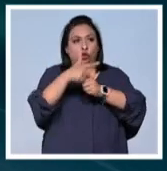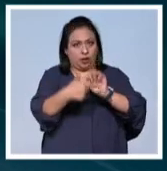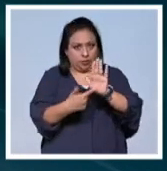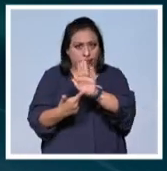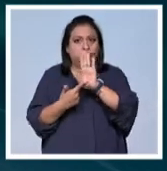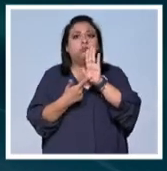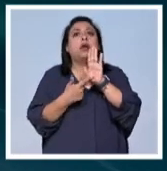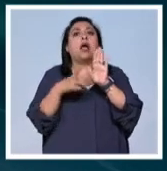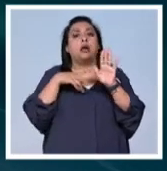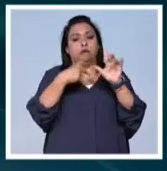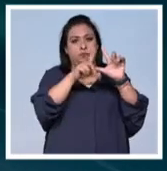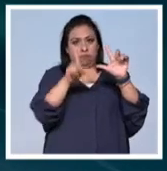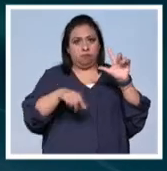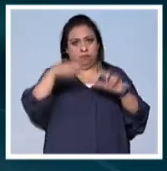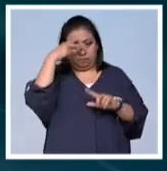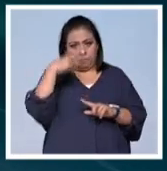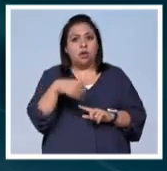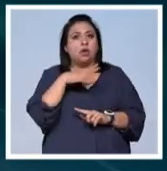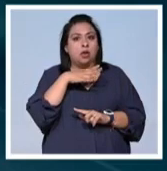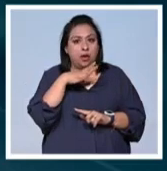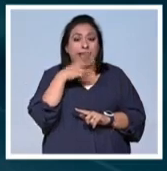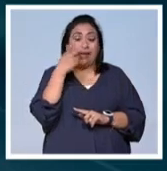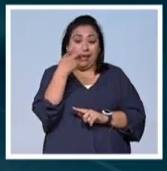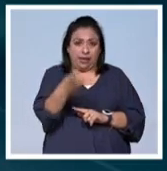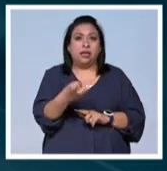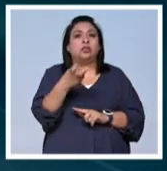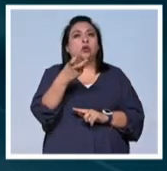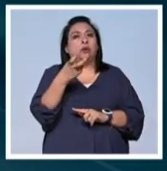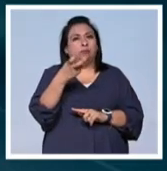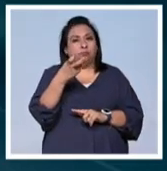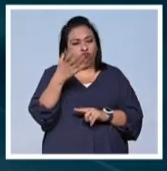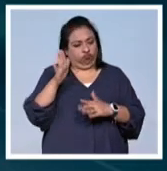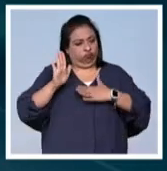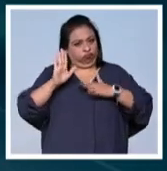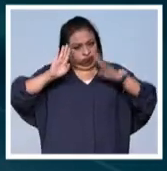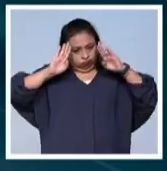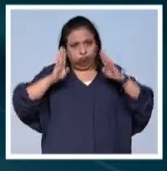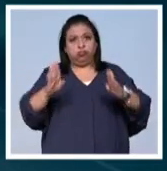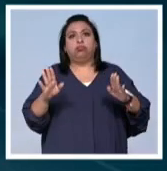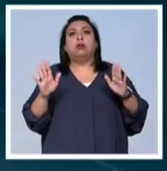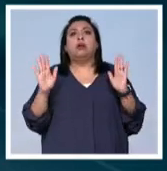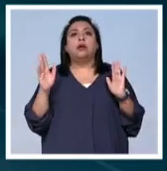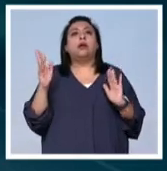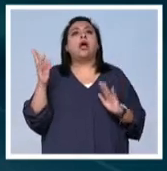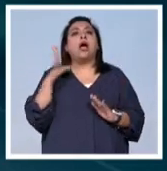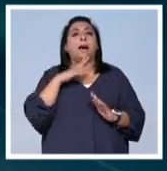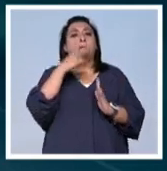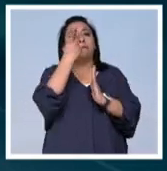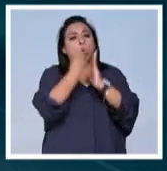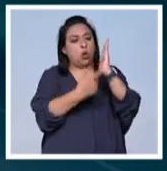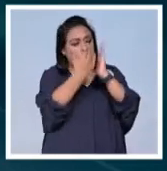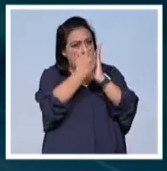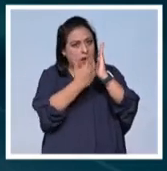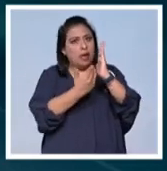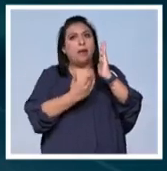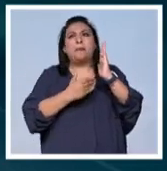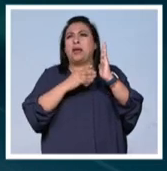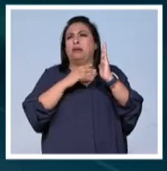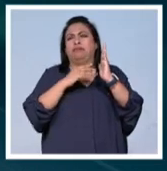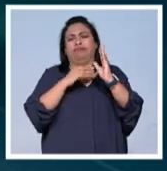que el país tiene eso es algo en donde estaremos sumamente comprometidos nos tenemos una programación ya absolutamente